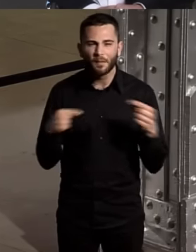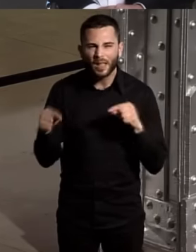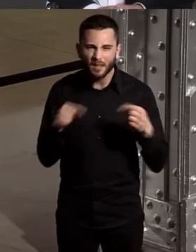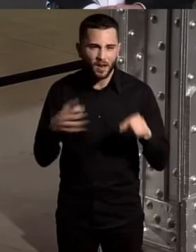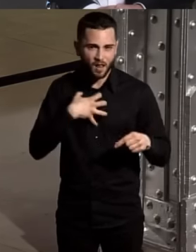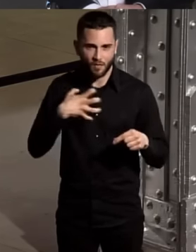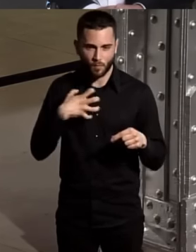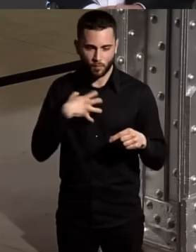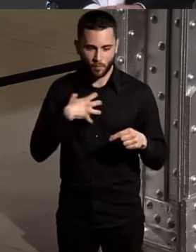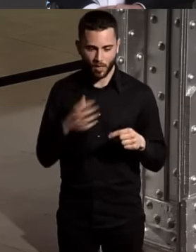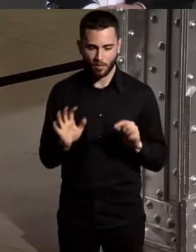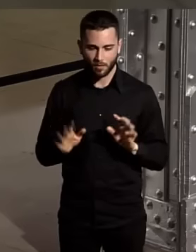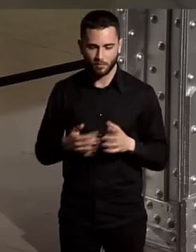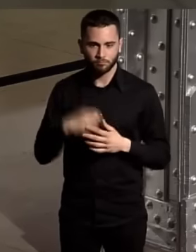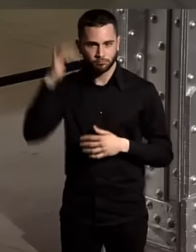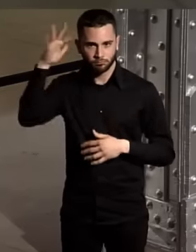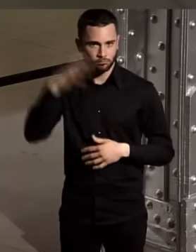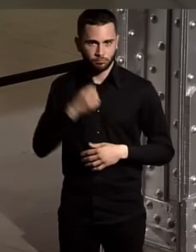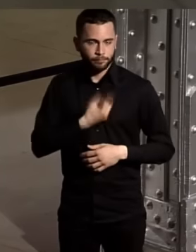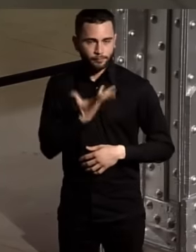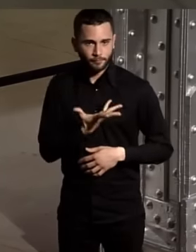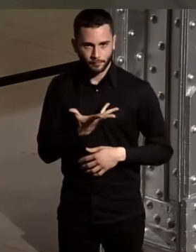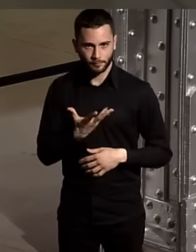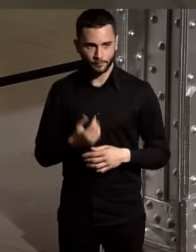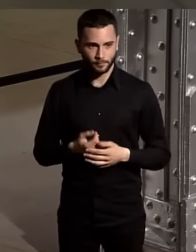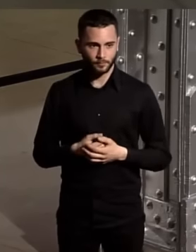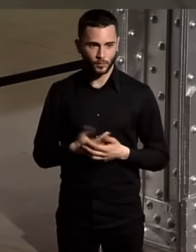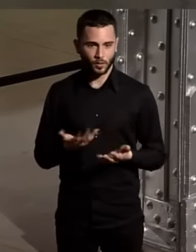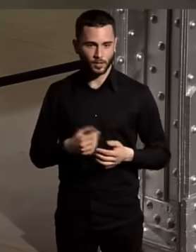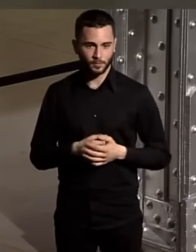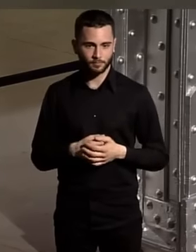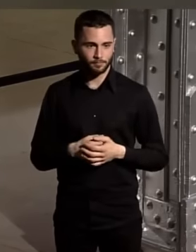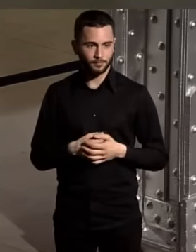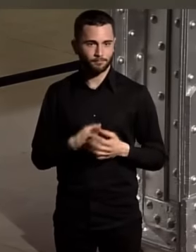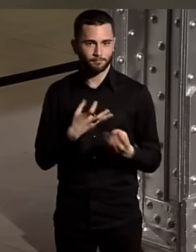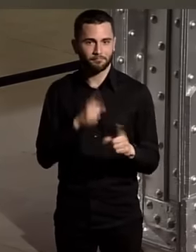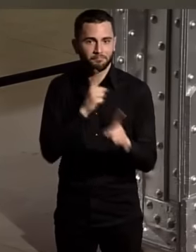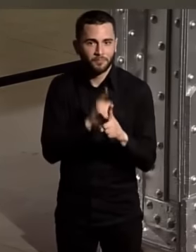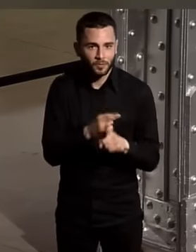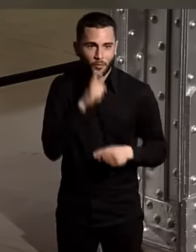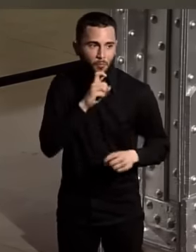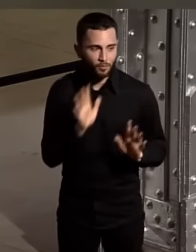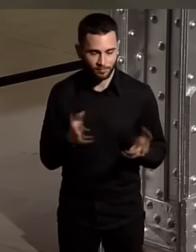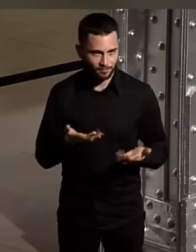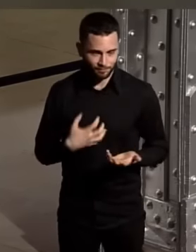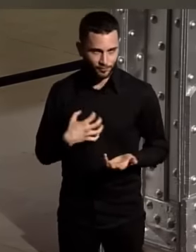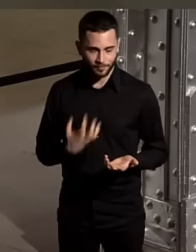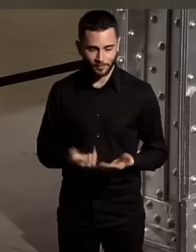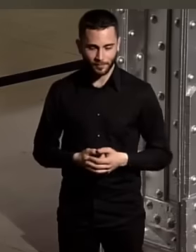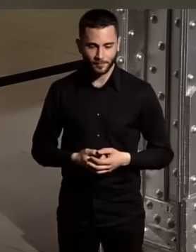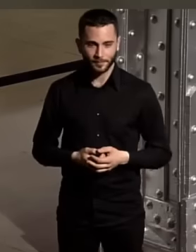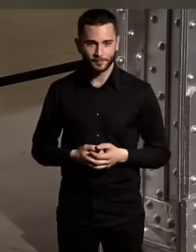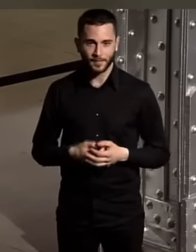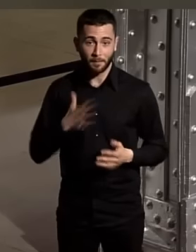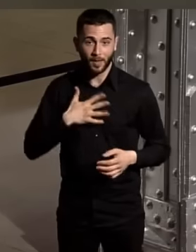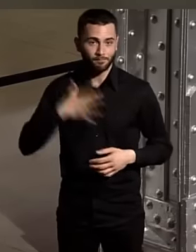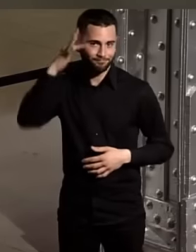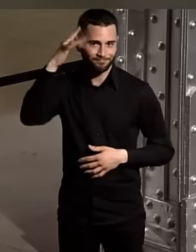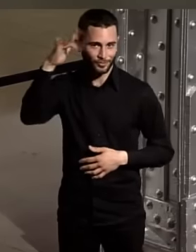ilusión no se me urre Cómo se puede contraargumentar eso me hacen ilusión me preguntan por qué lo hac me hace